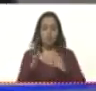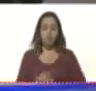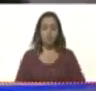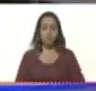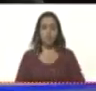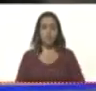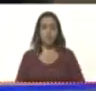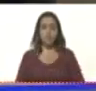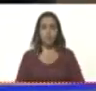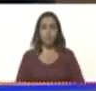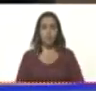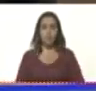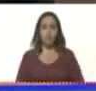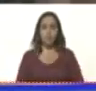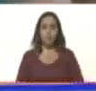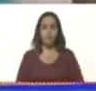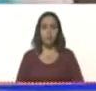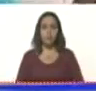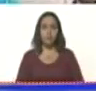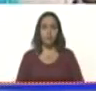estamos.